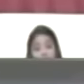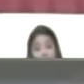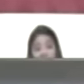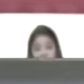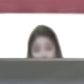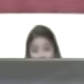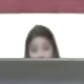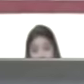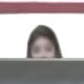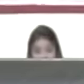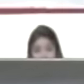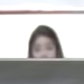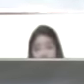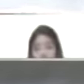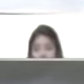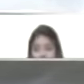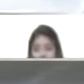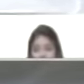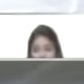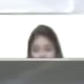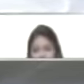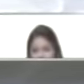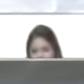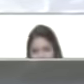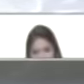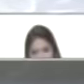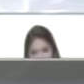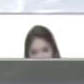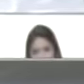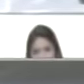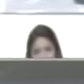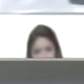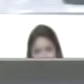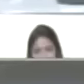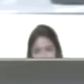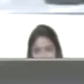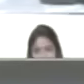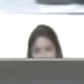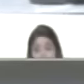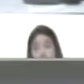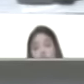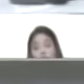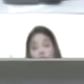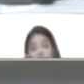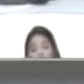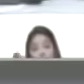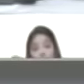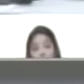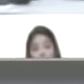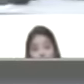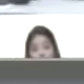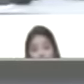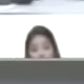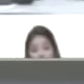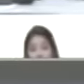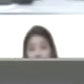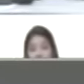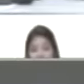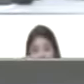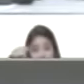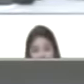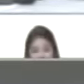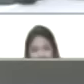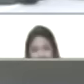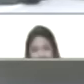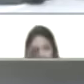de la región, Guido de Freitas y Daniel Marcano, y Óscar Chaparro, quien es el director del internado